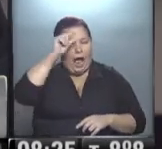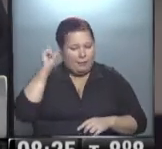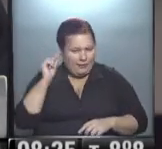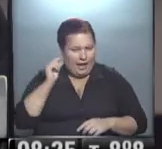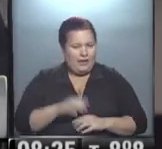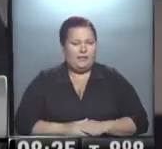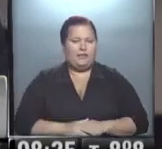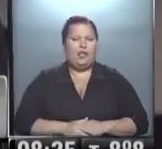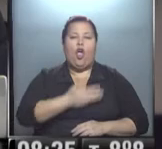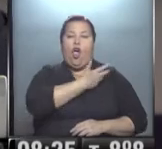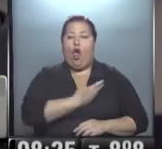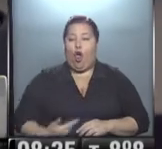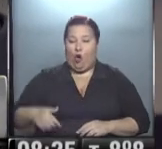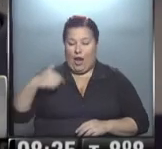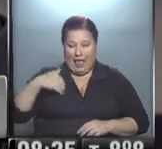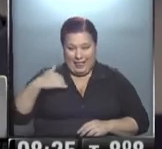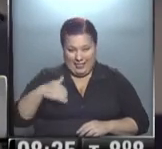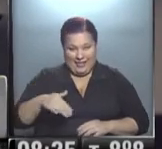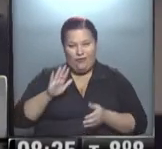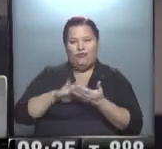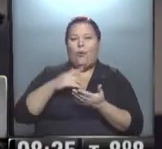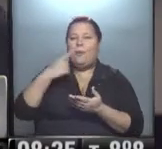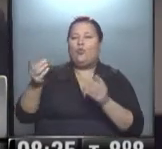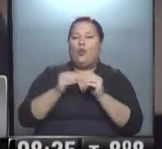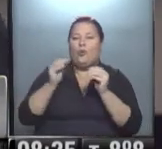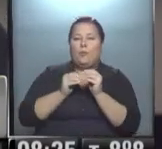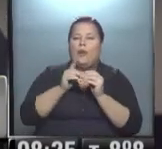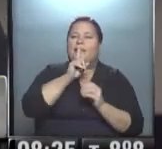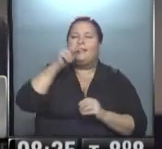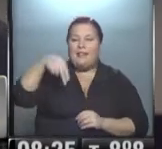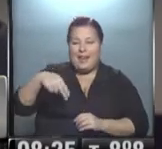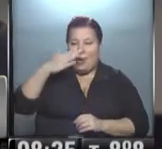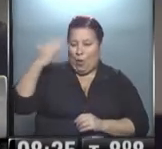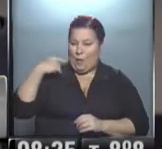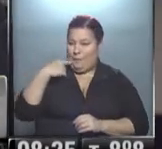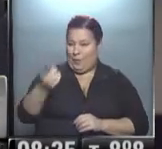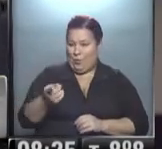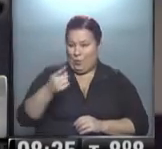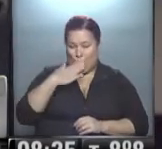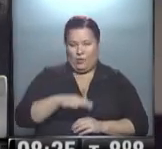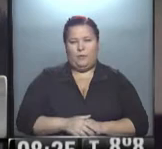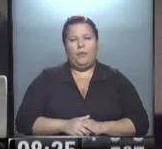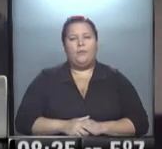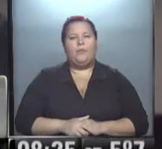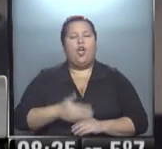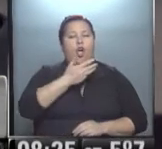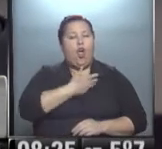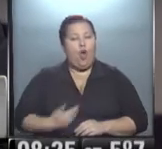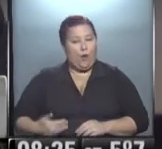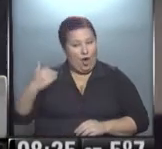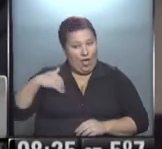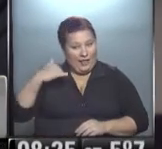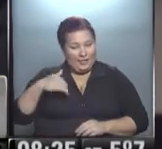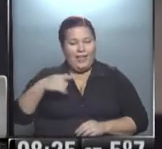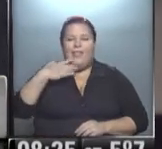el gobierno argentino y a raíz de la pregunta que le hizo un colega de en la última pregunta escuchamos el gobierno argentino debe